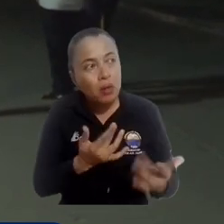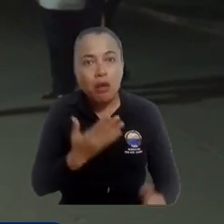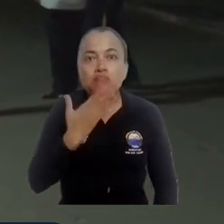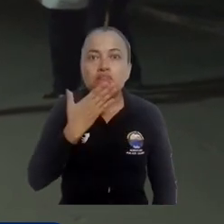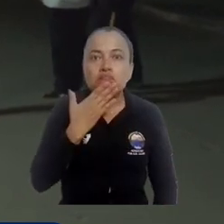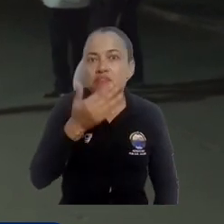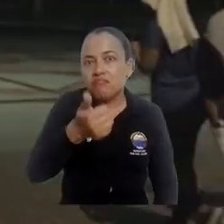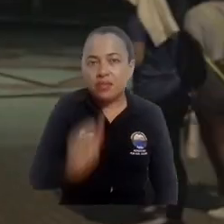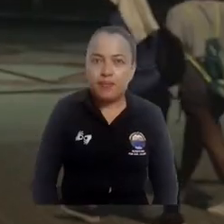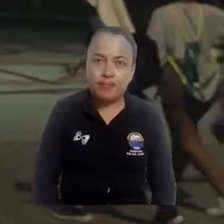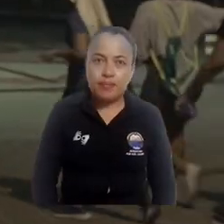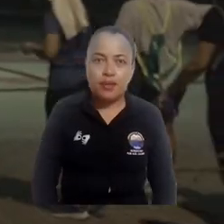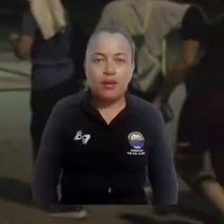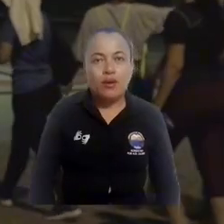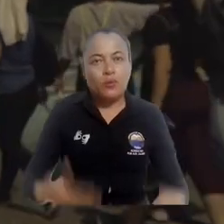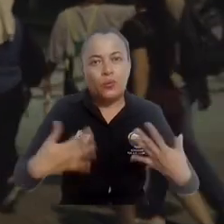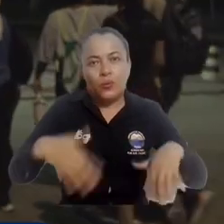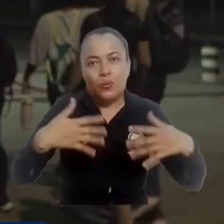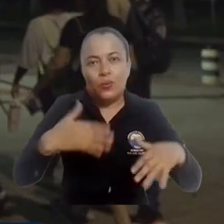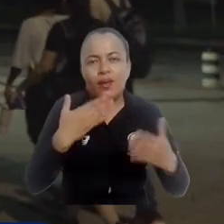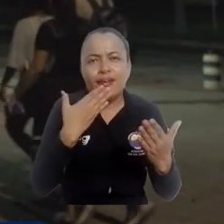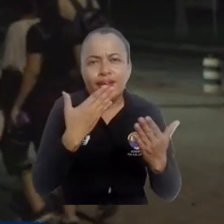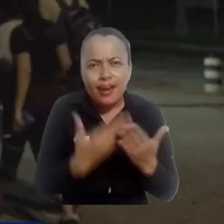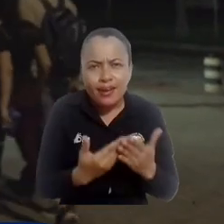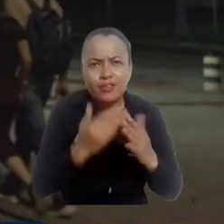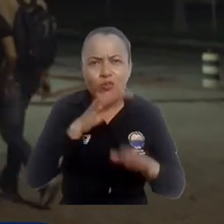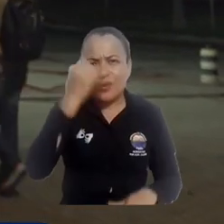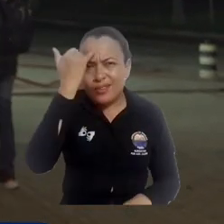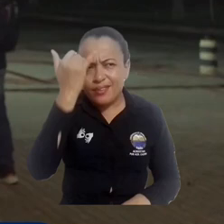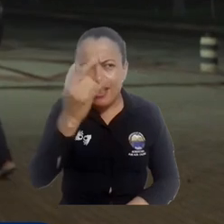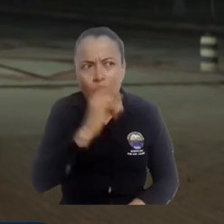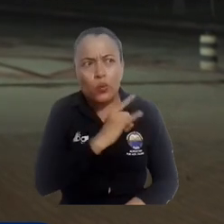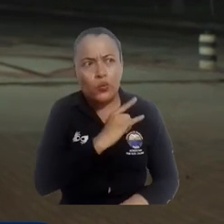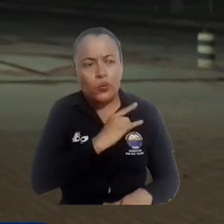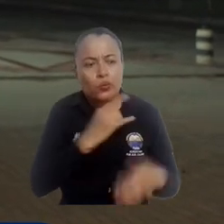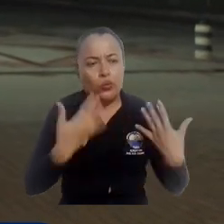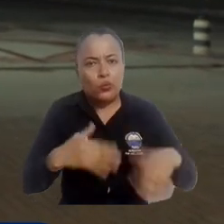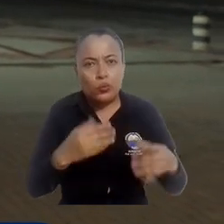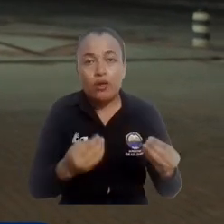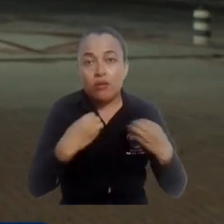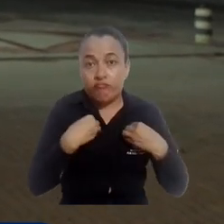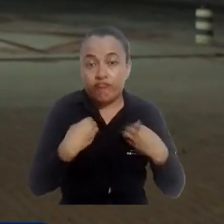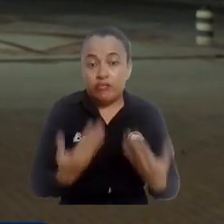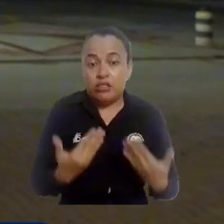les queda más cómodo. Estoy muy agradecido con las iniciativas que tiene la universidad.